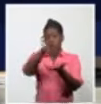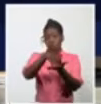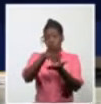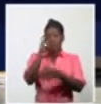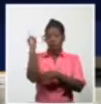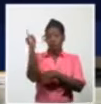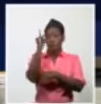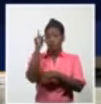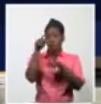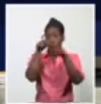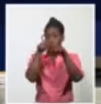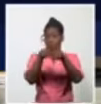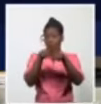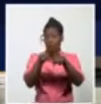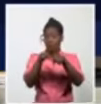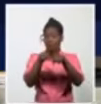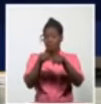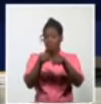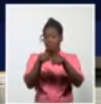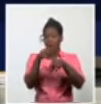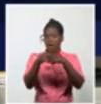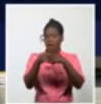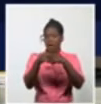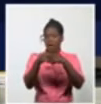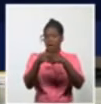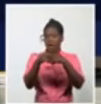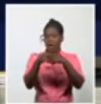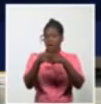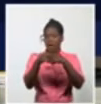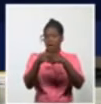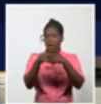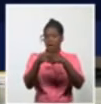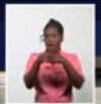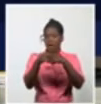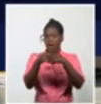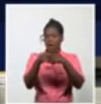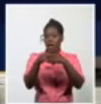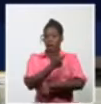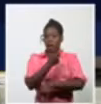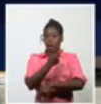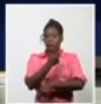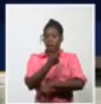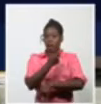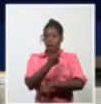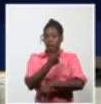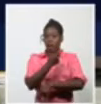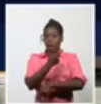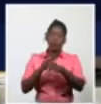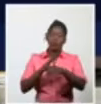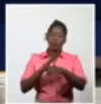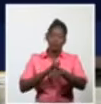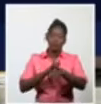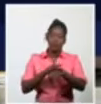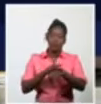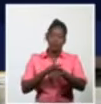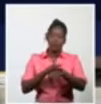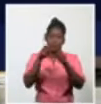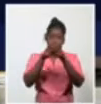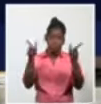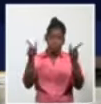centro que produce muchas vacunas. De hecho, el mayor porciento de las que aplicamos en Cuba son de